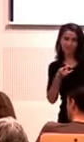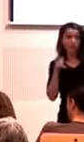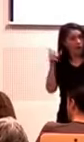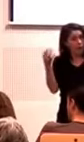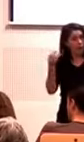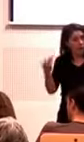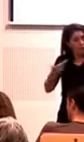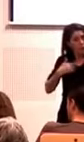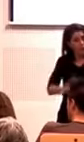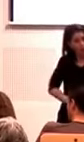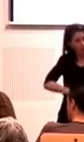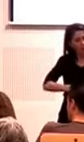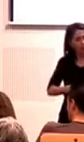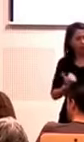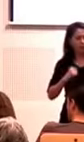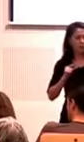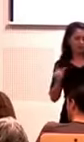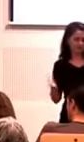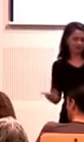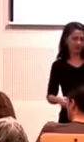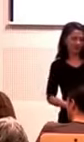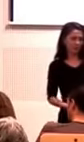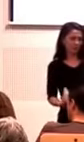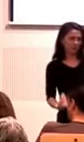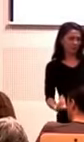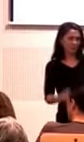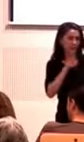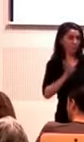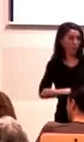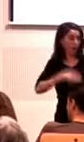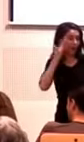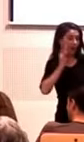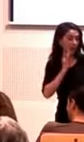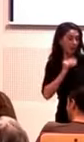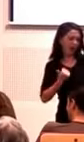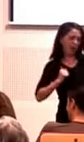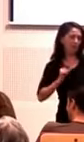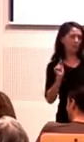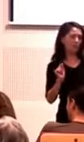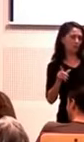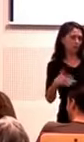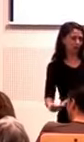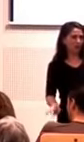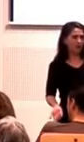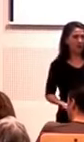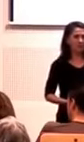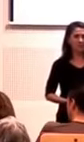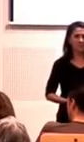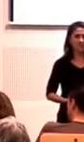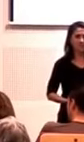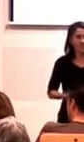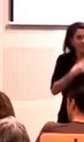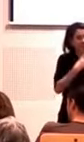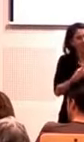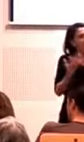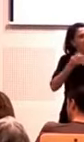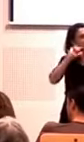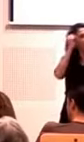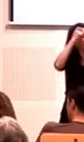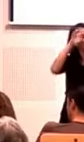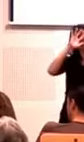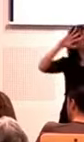él. Pero aprovecho y ya le digo, oye, pues toca bien, porque ya que estás limpiando, aprovechemos el momento. Quiero decir, hay que cambiarlo todo porque yo creo